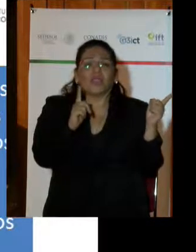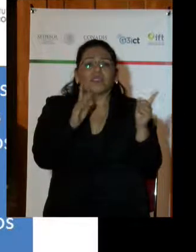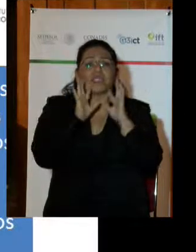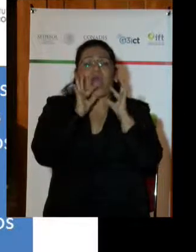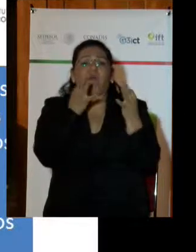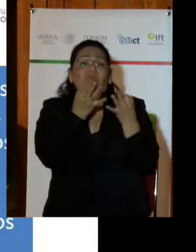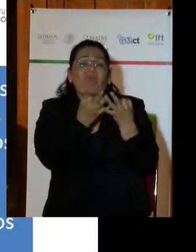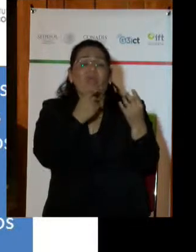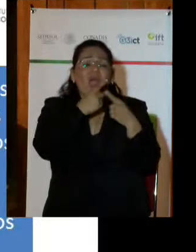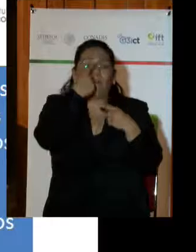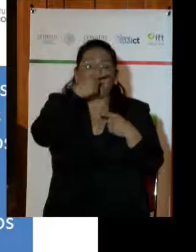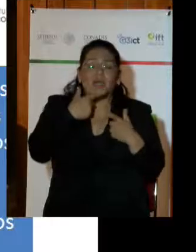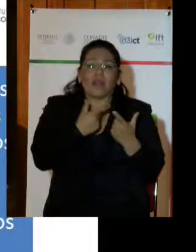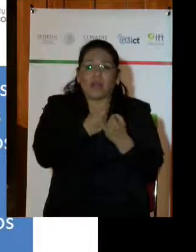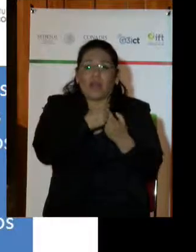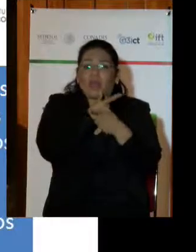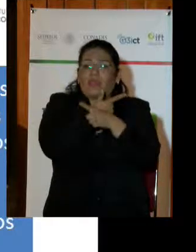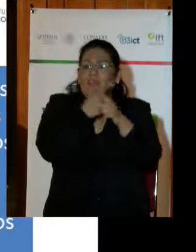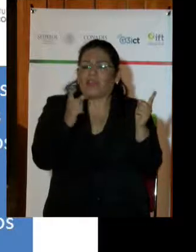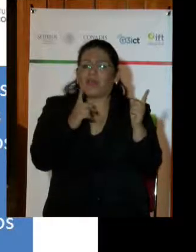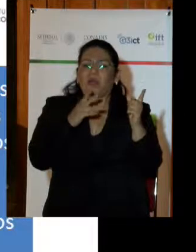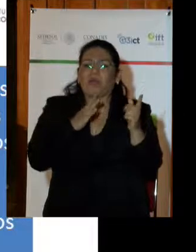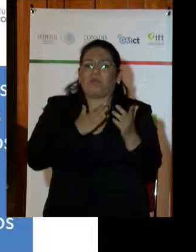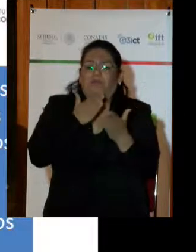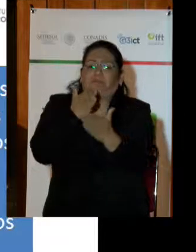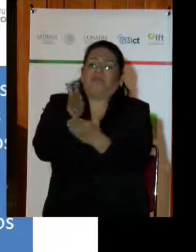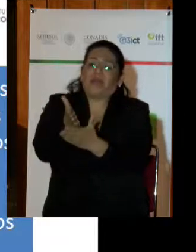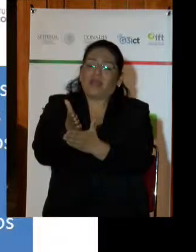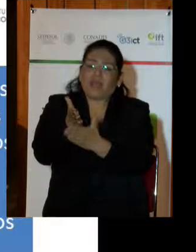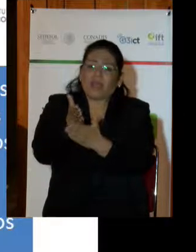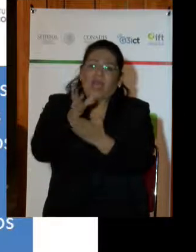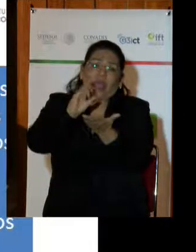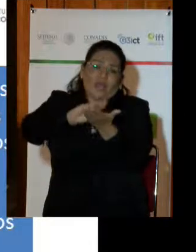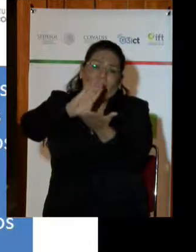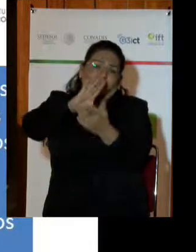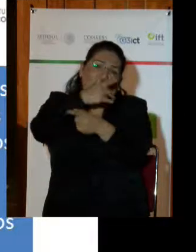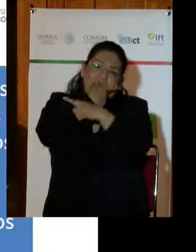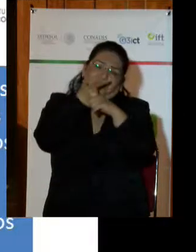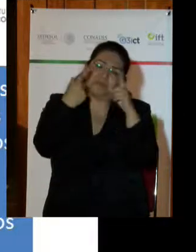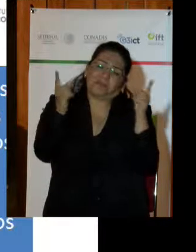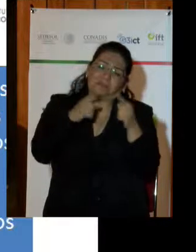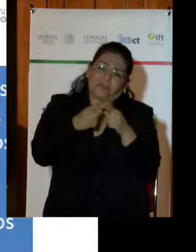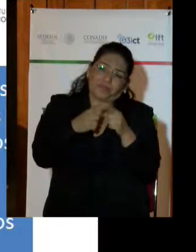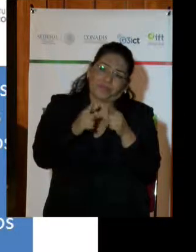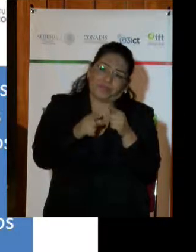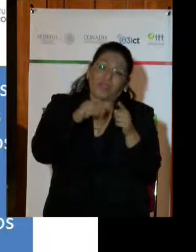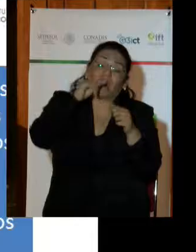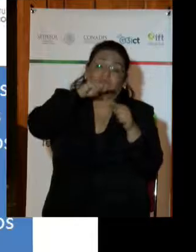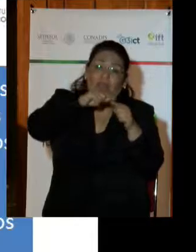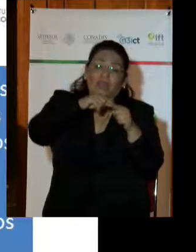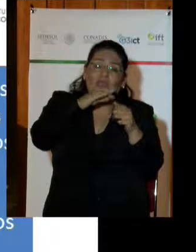funcionalidades para las distintas clases de discapacidades.